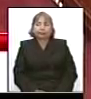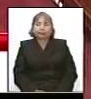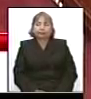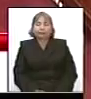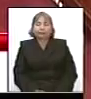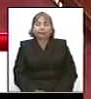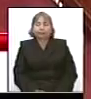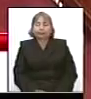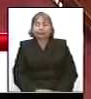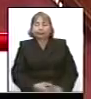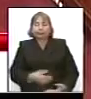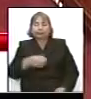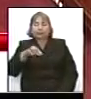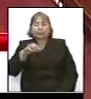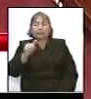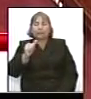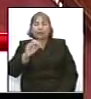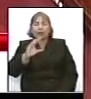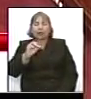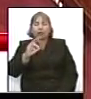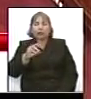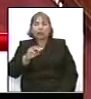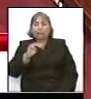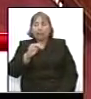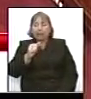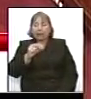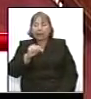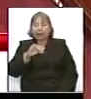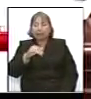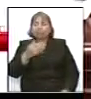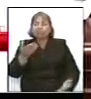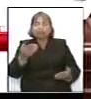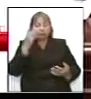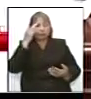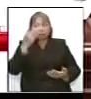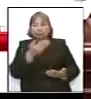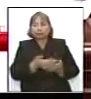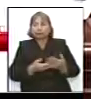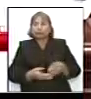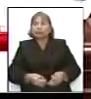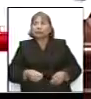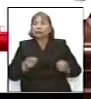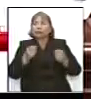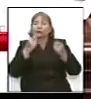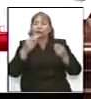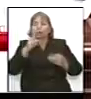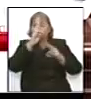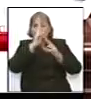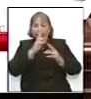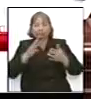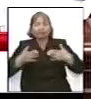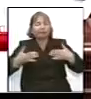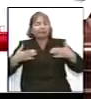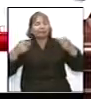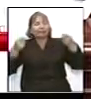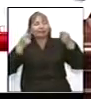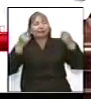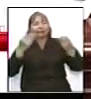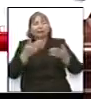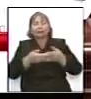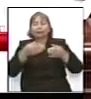Del congresista Pacori Mamani, el Congreso de la República acuerda expresar su más emotivo saludo, felicitación y un